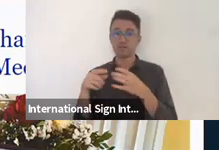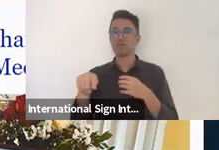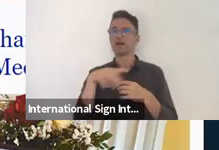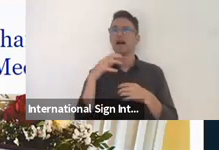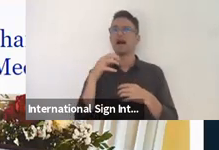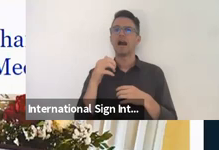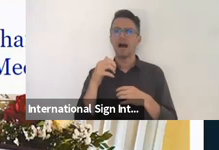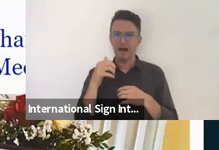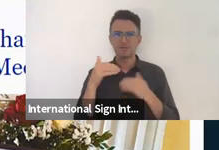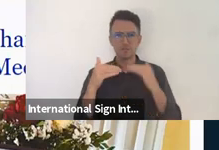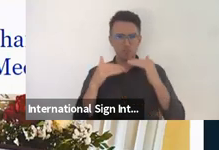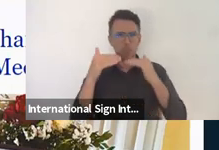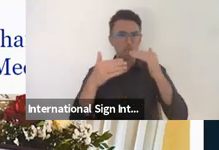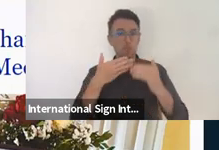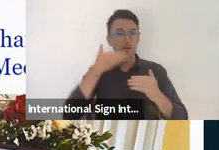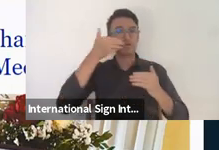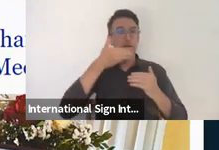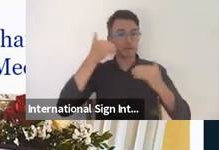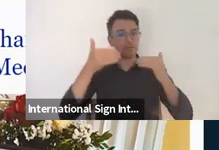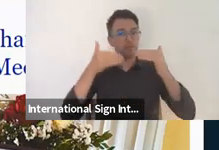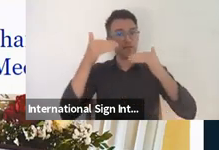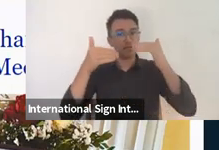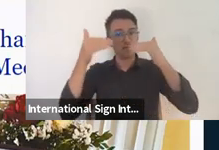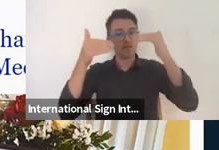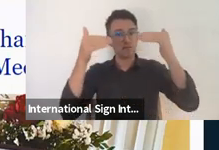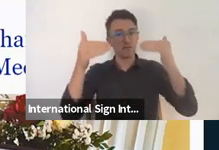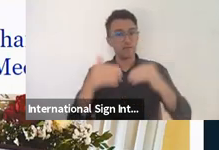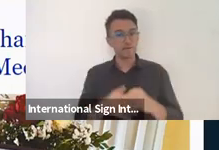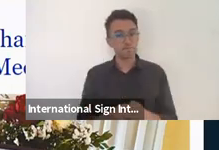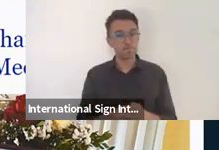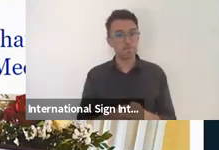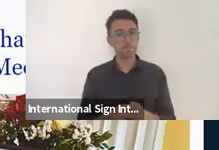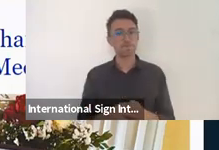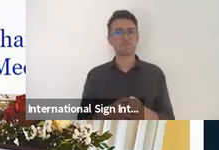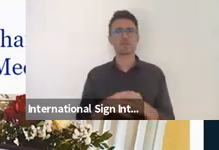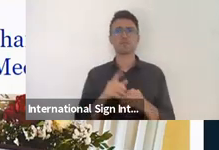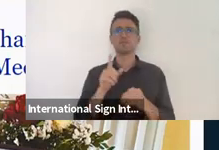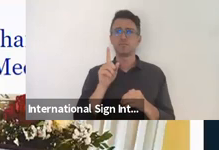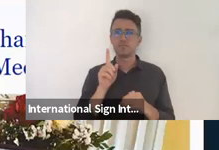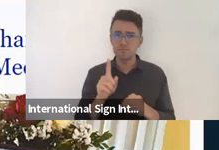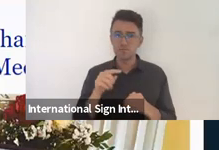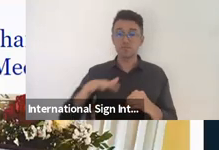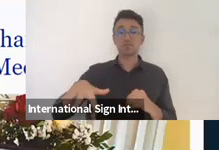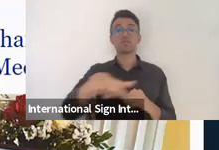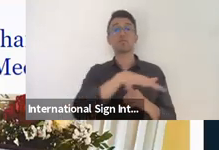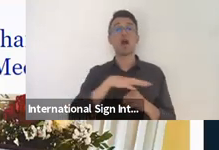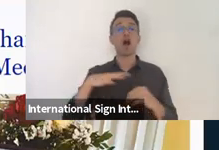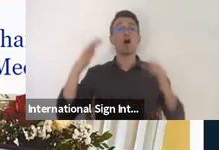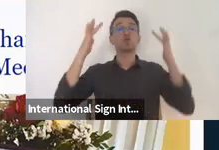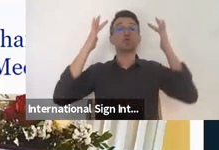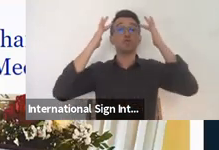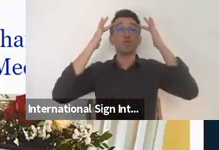poca apertura y poco respeto hacia la diversidad sexual y de género. Sufrimos muchos prejuicios